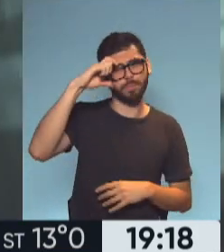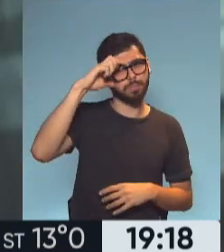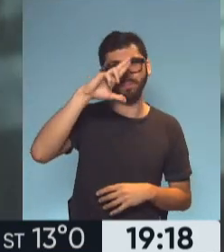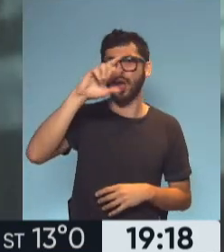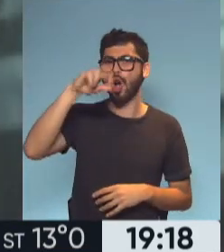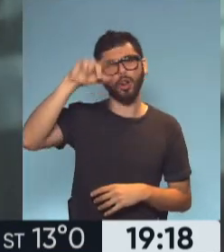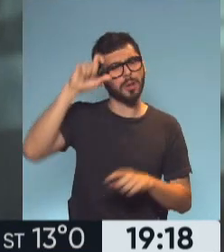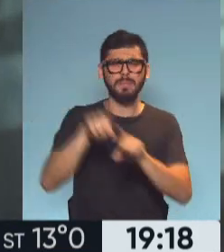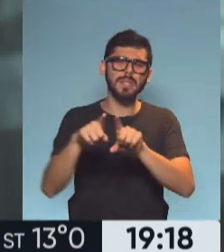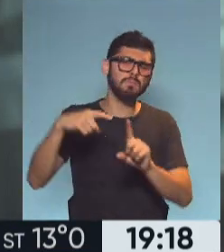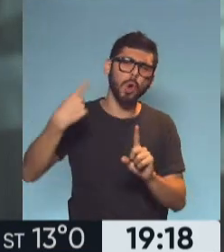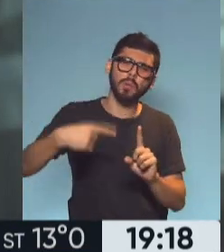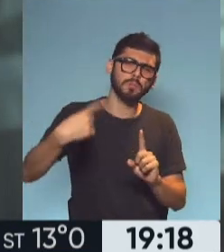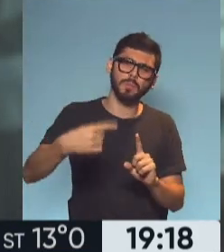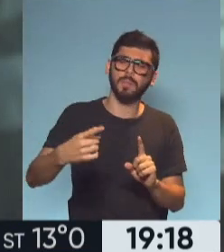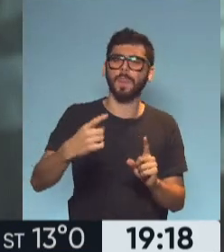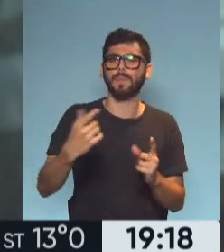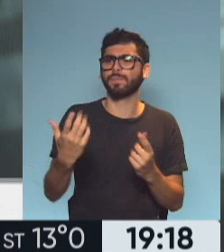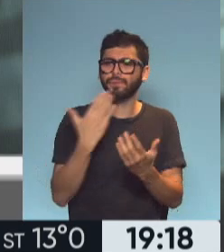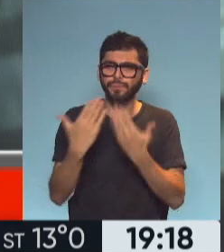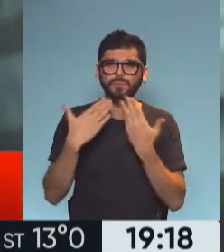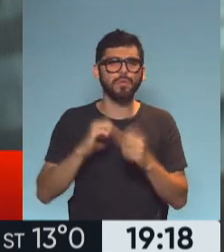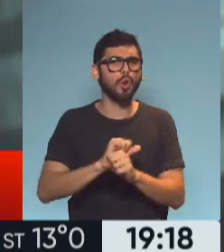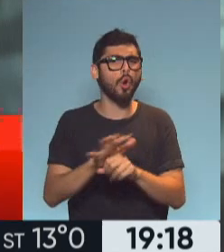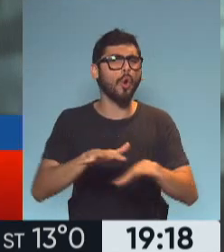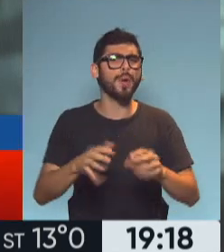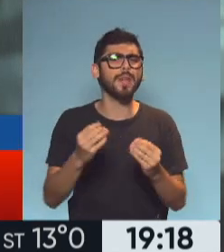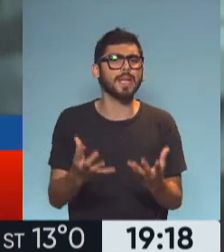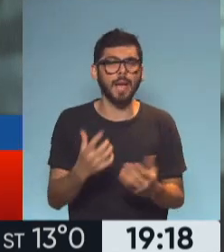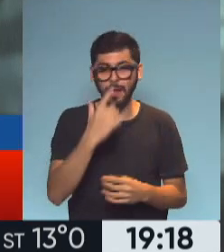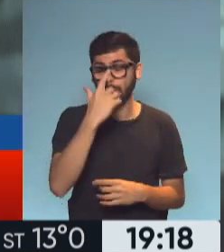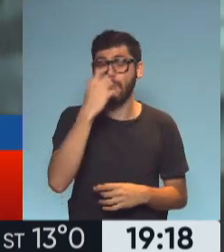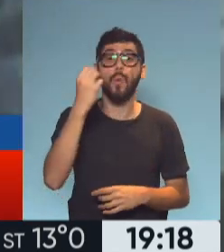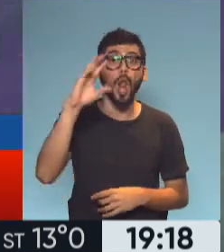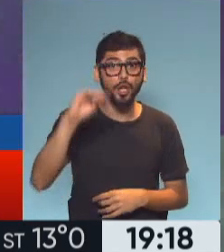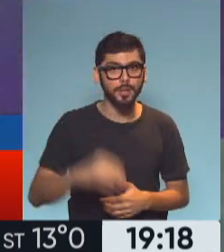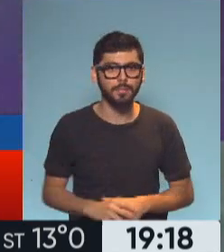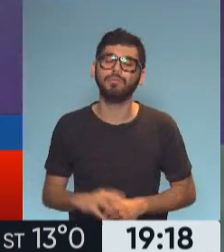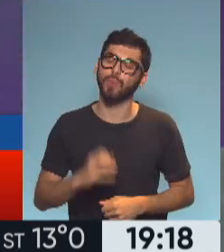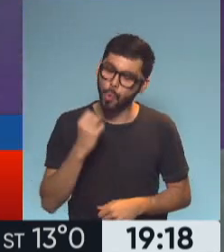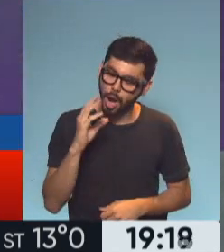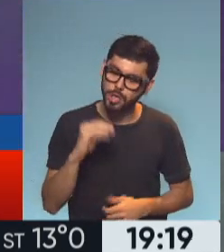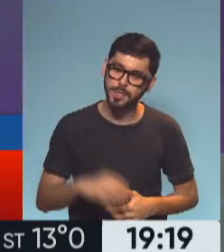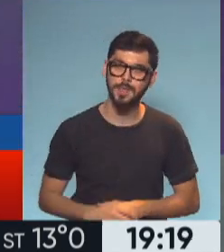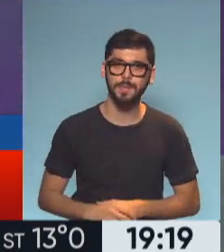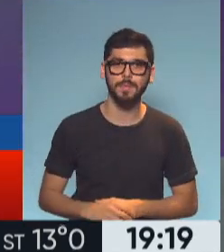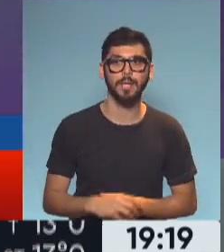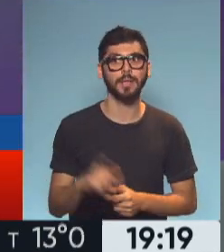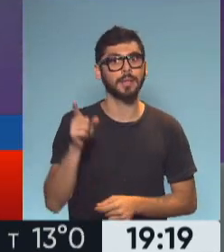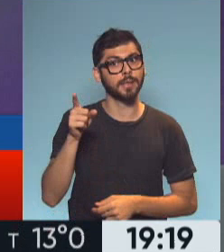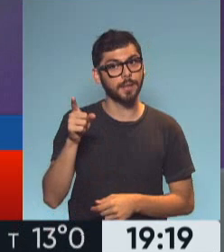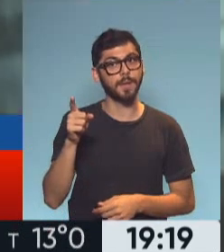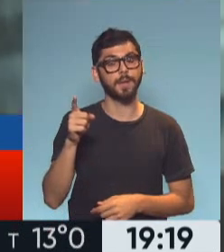siempre analizamos el estado cobit doctor perrone cómo le va buenas noches en este parte está